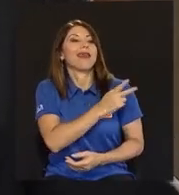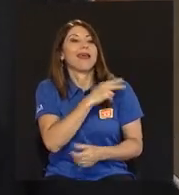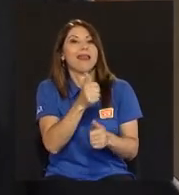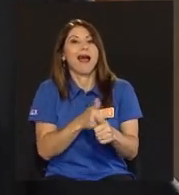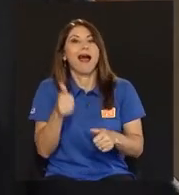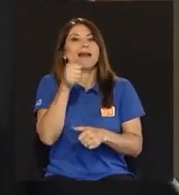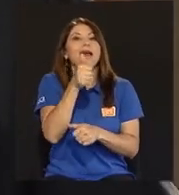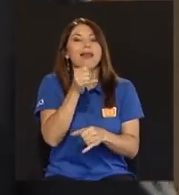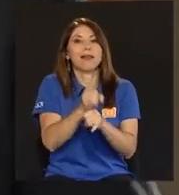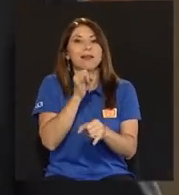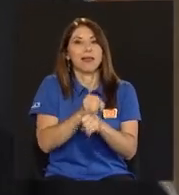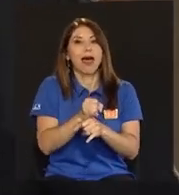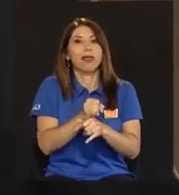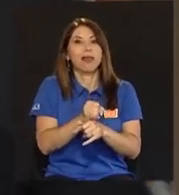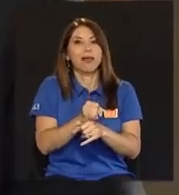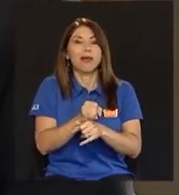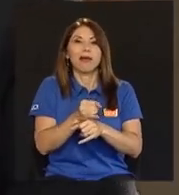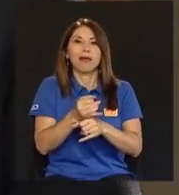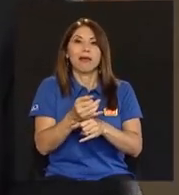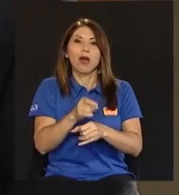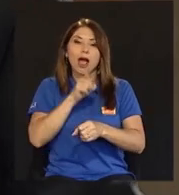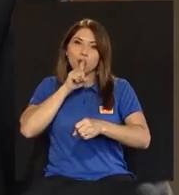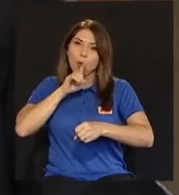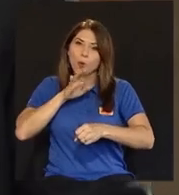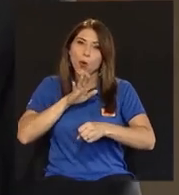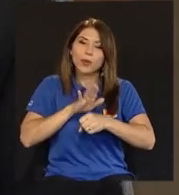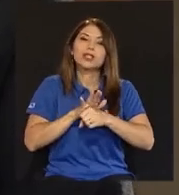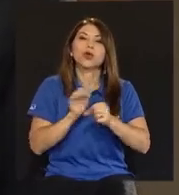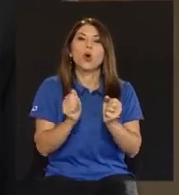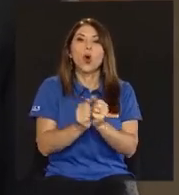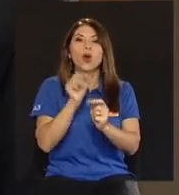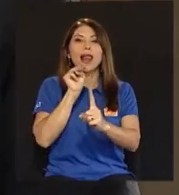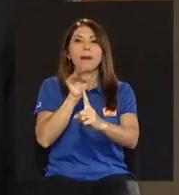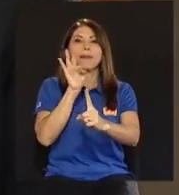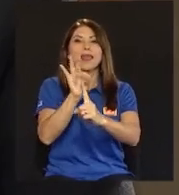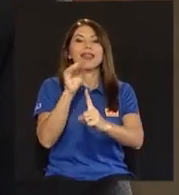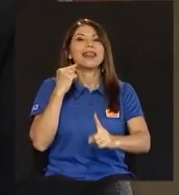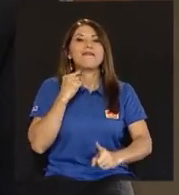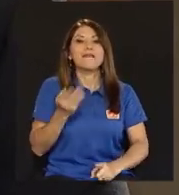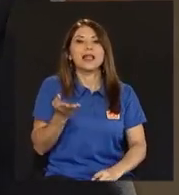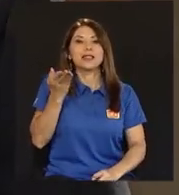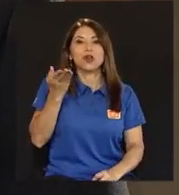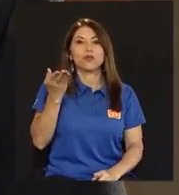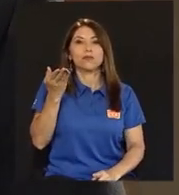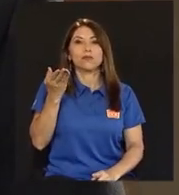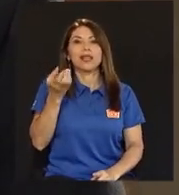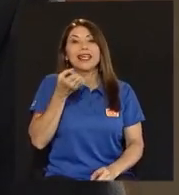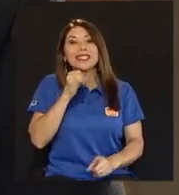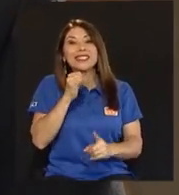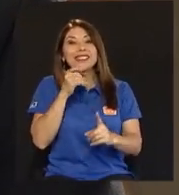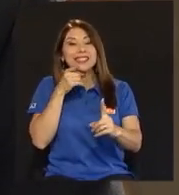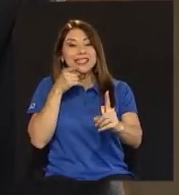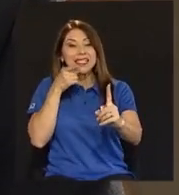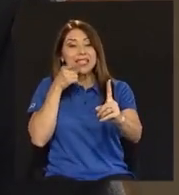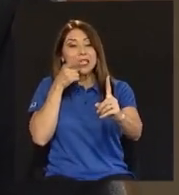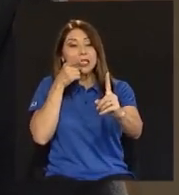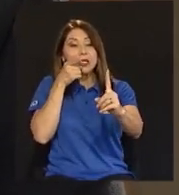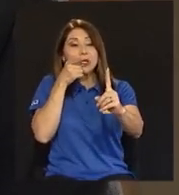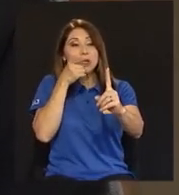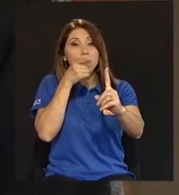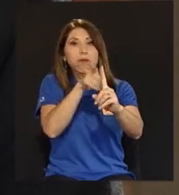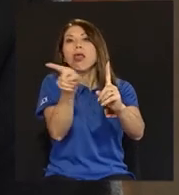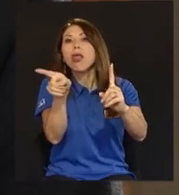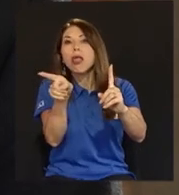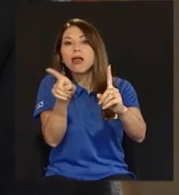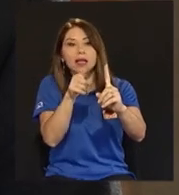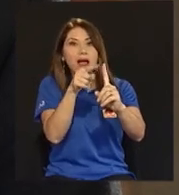entidad sobre la meta de inflación. ¿Cuál es la meta de inflación? Si hay un desvío y no la alcanza, entonces él tiene que ir